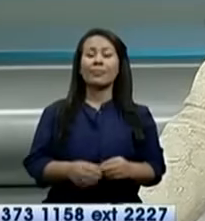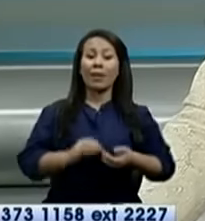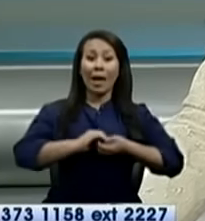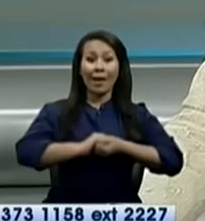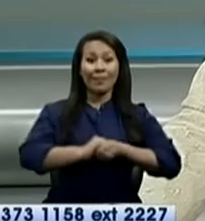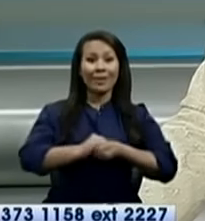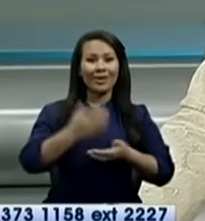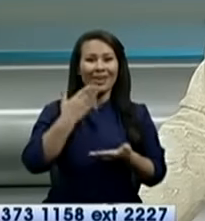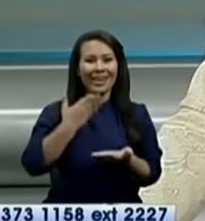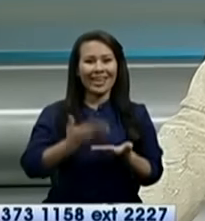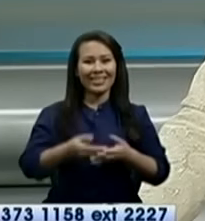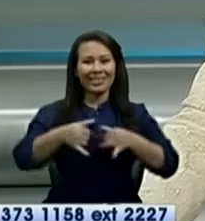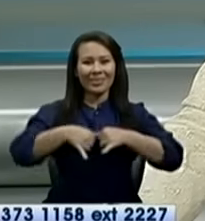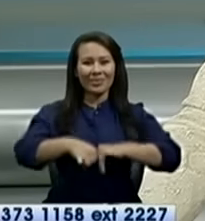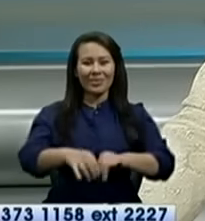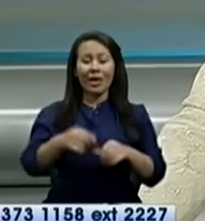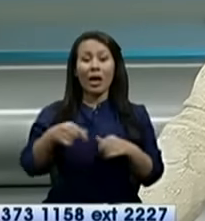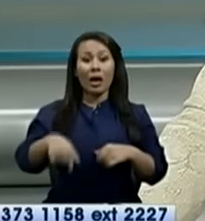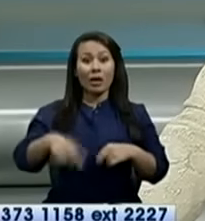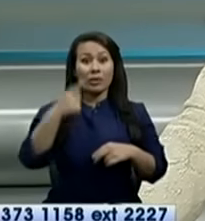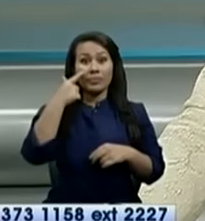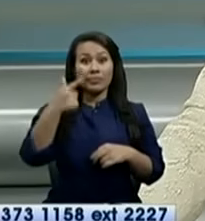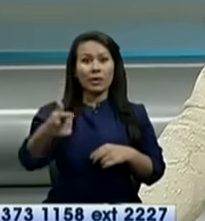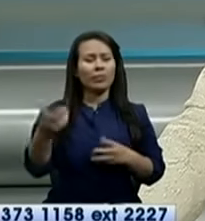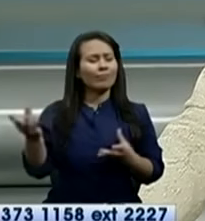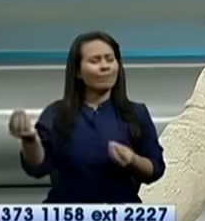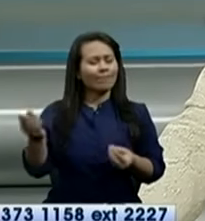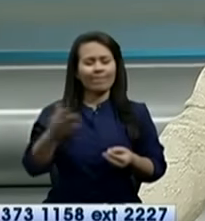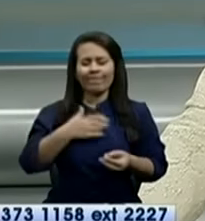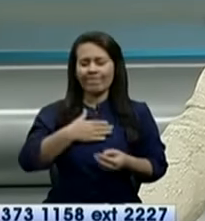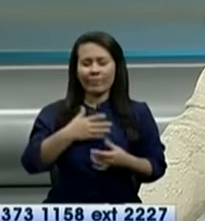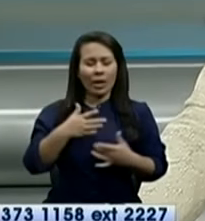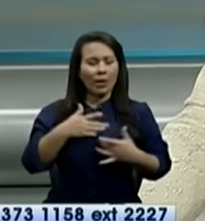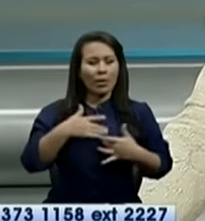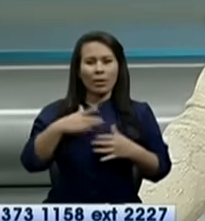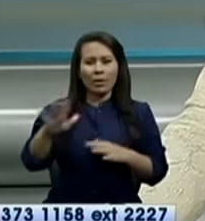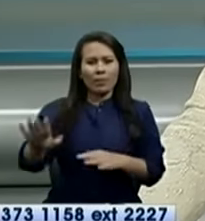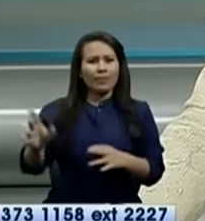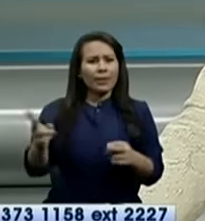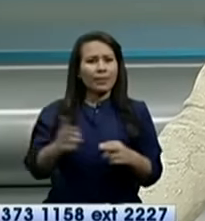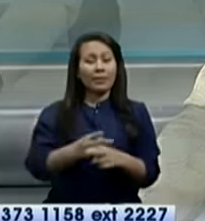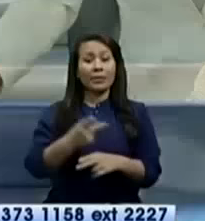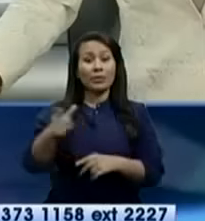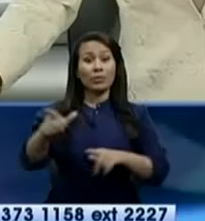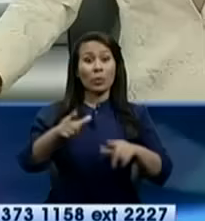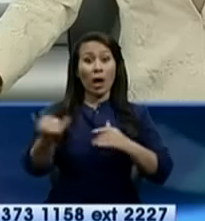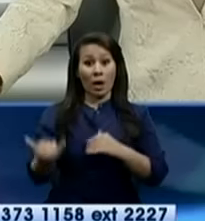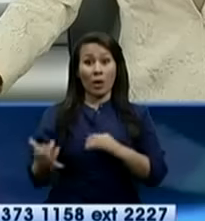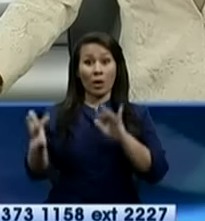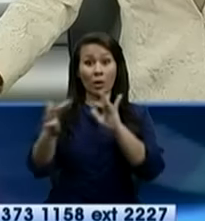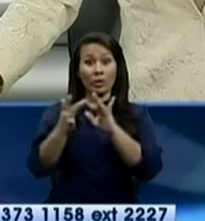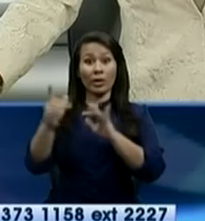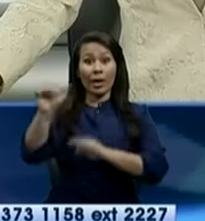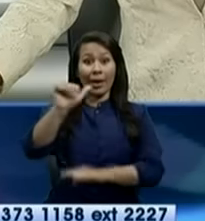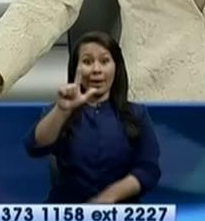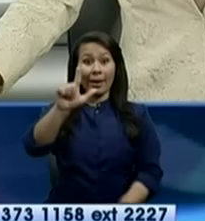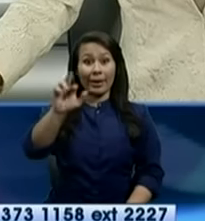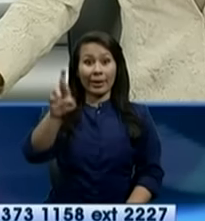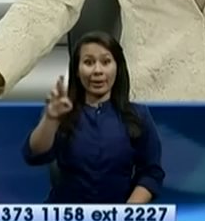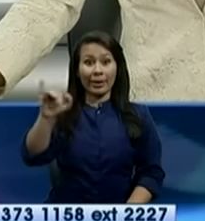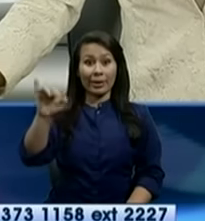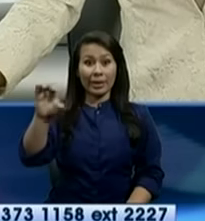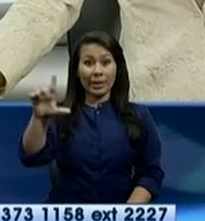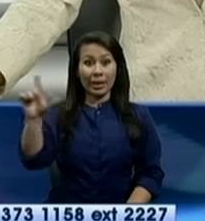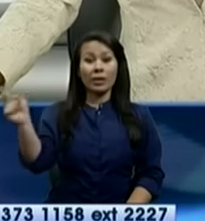Amigos, gracias por acompañarnos. Siguiendo con la tragedia ocurrida en Montañita, hacemos contacto con Ariel Alear de Tele9